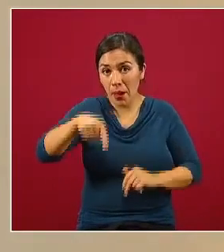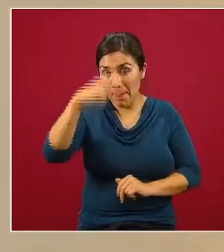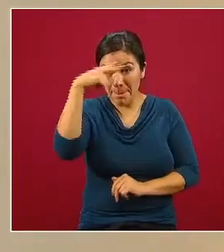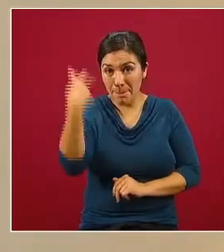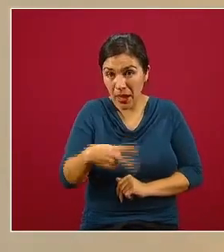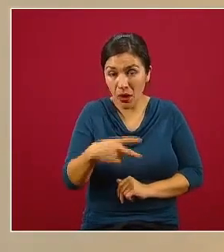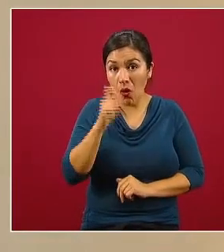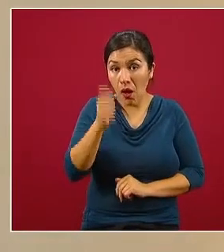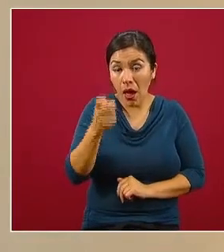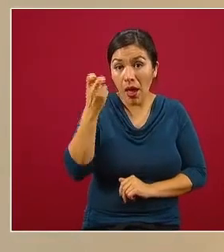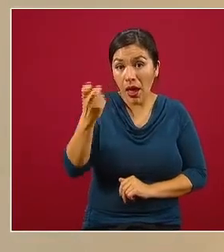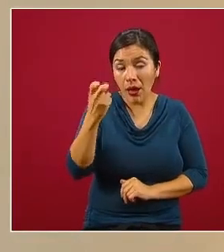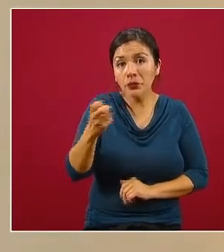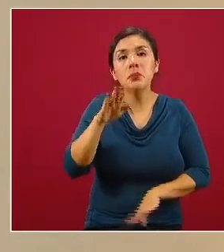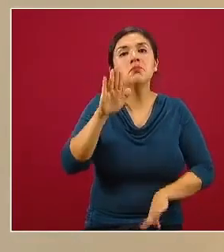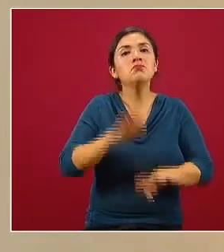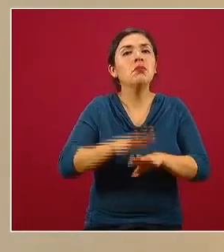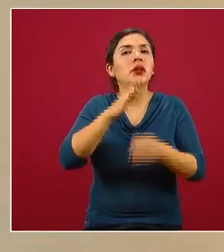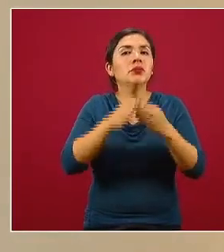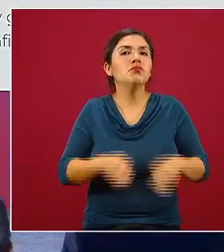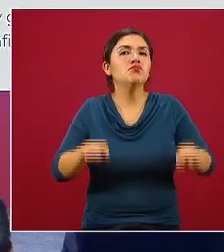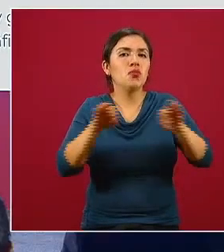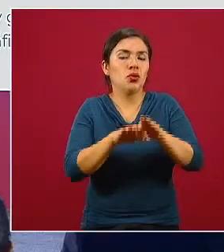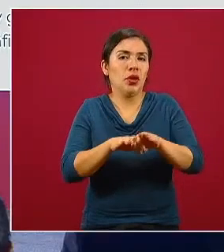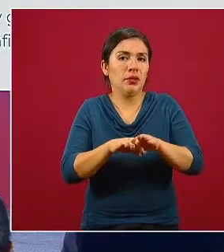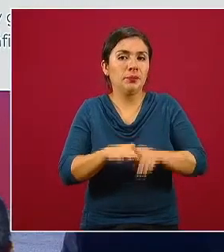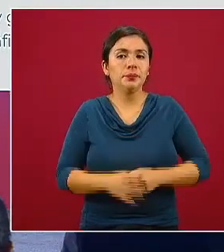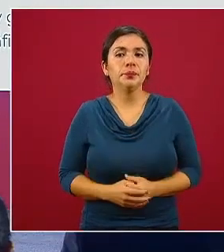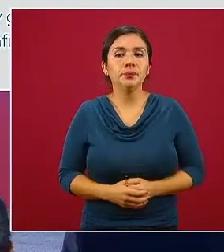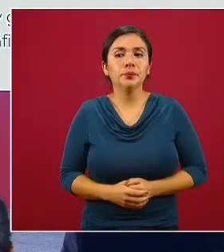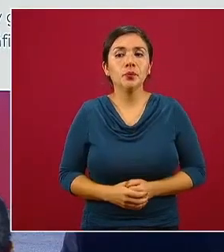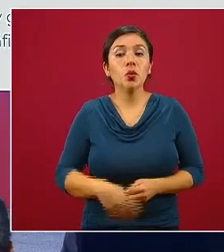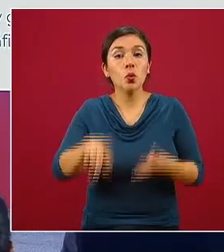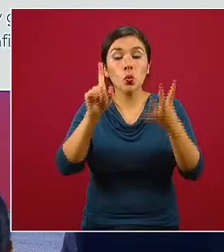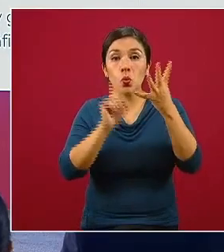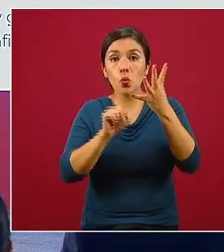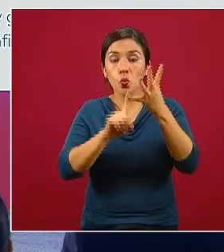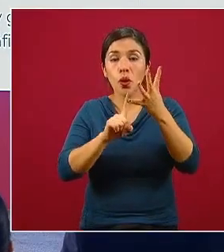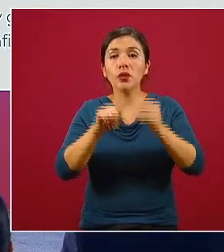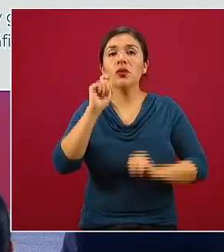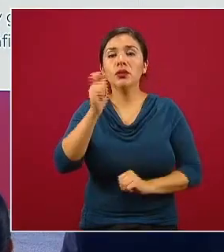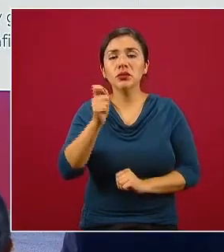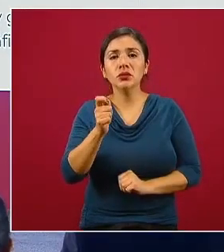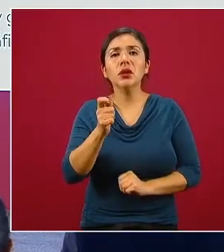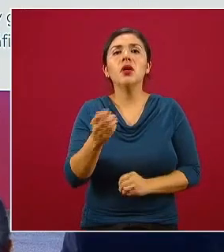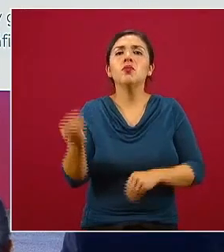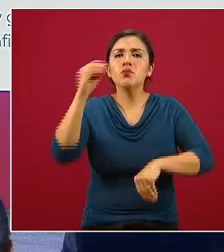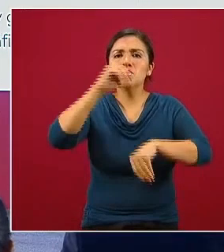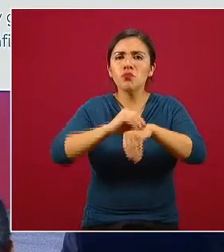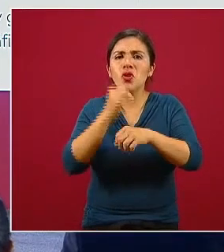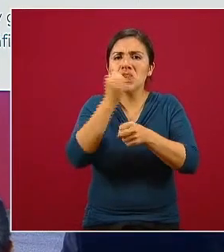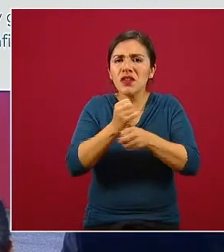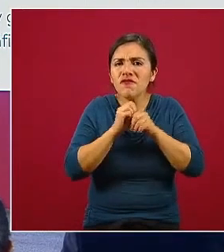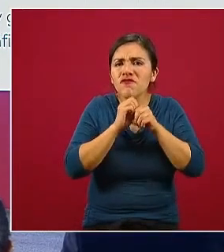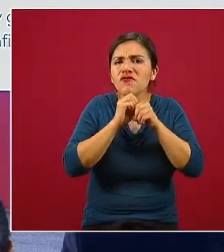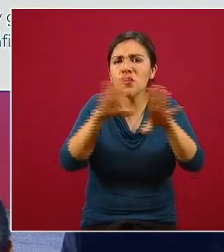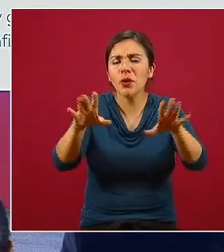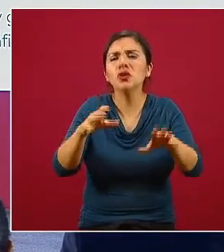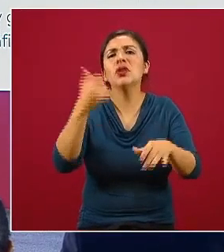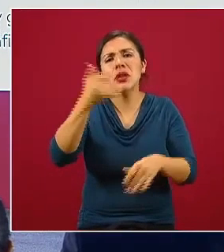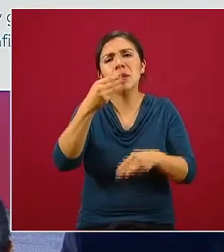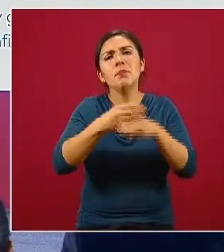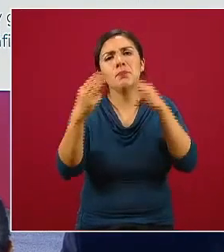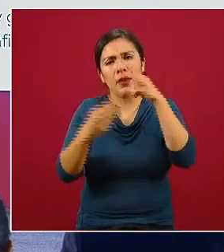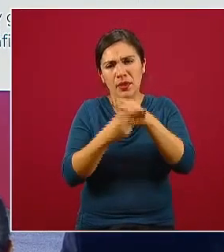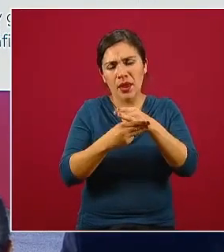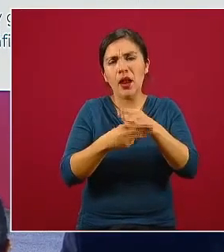México ha sido uno de los ejes importantes. El cuarto eje es la integración de tableros de información y herramientas. Ahorita